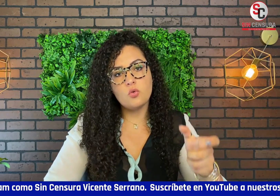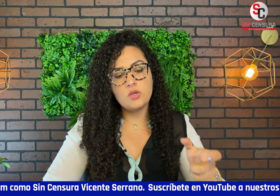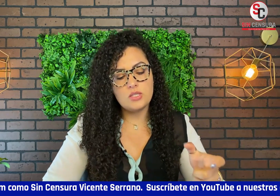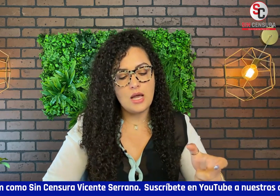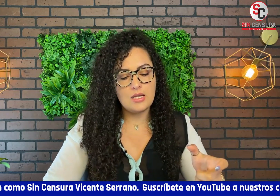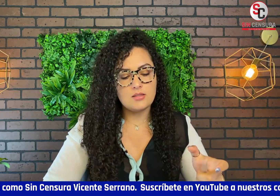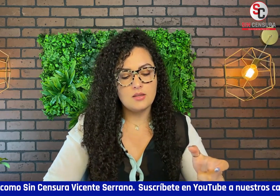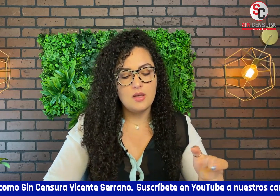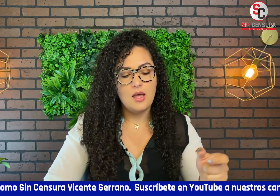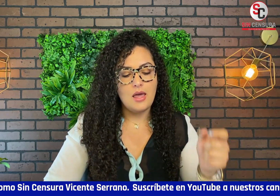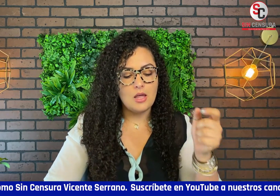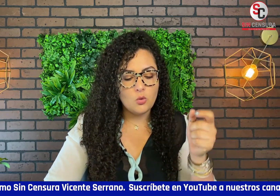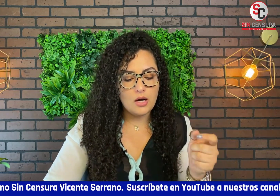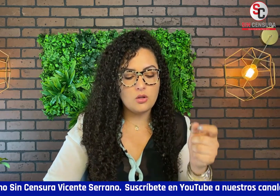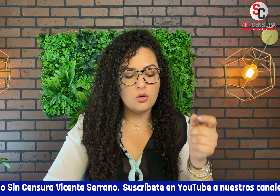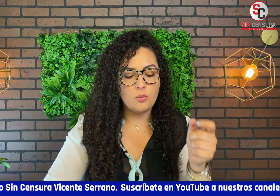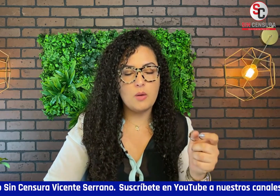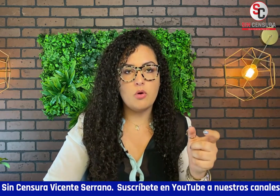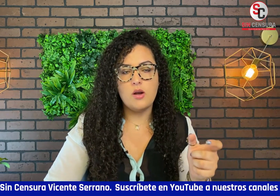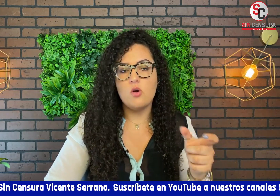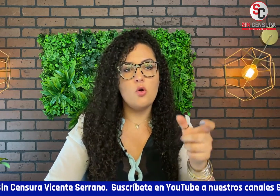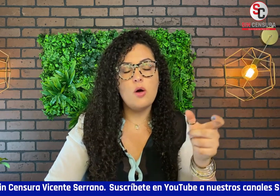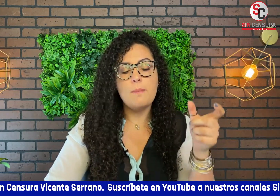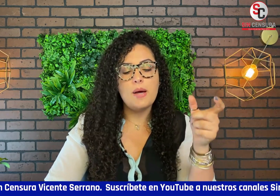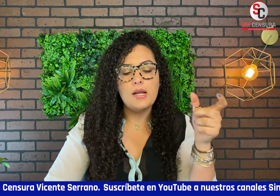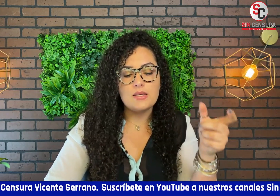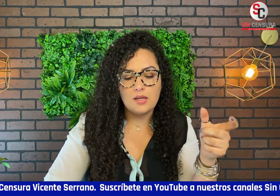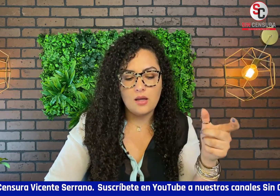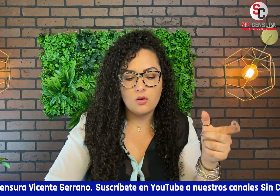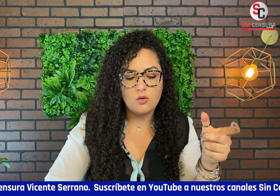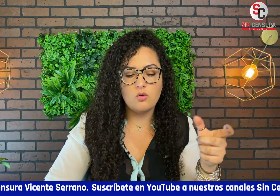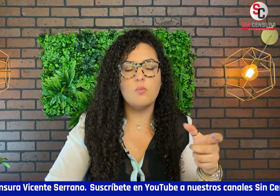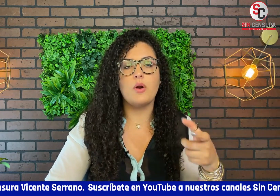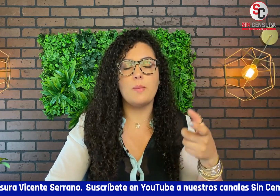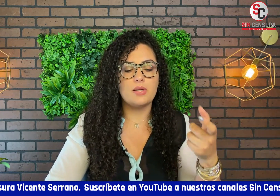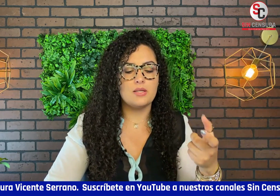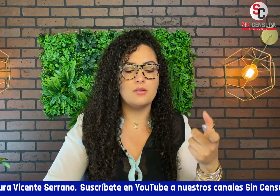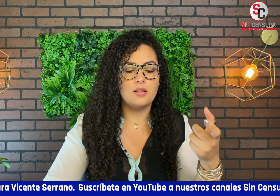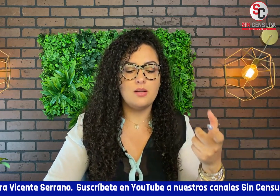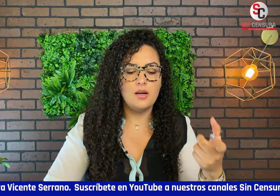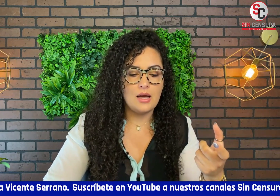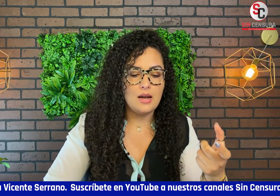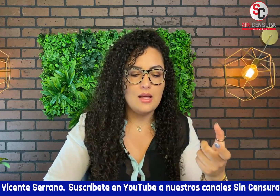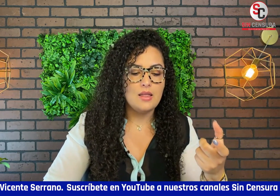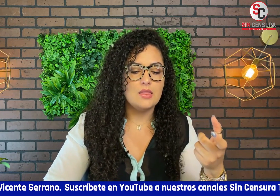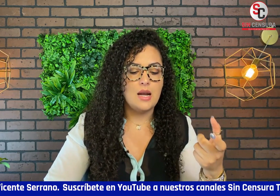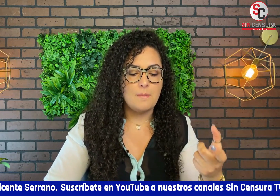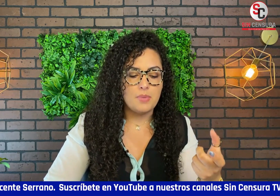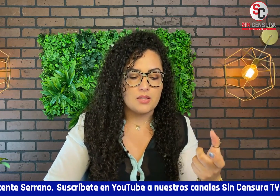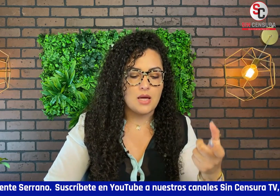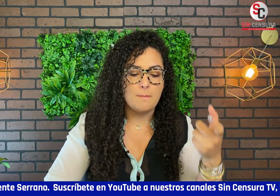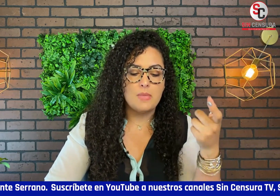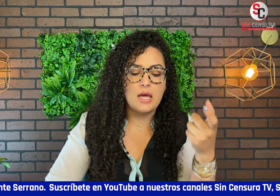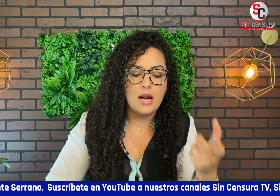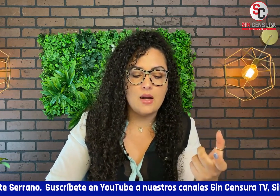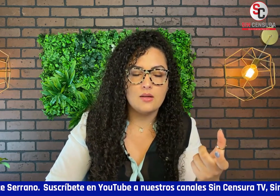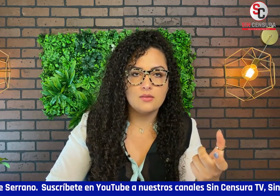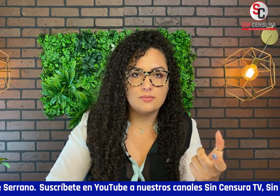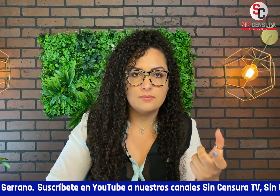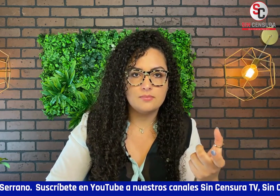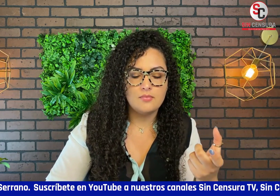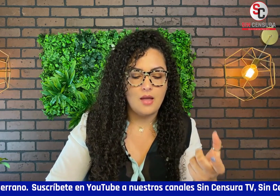documentos oficiales, Eduardo Rubén Moreno no aparece como representante legal de la empresa